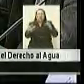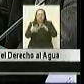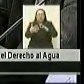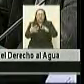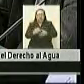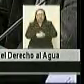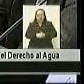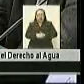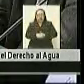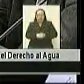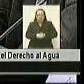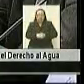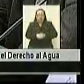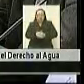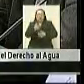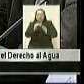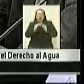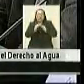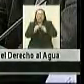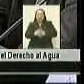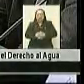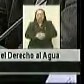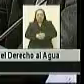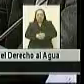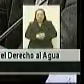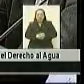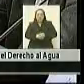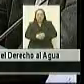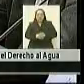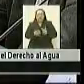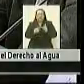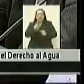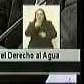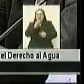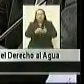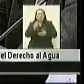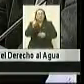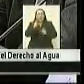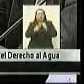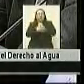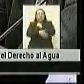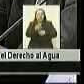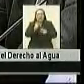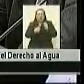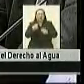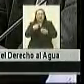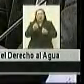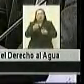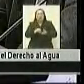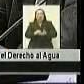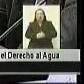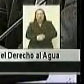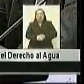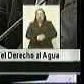conexión de agua en su domicilio. Es decir, el agua es más cara para los pobres que para las personas que tienen más